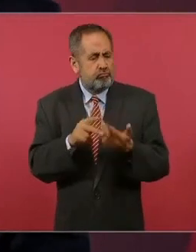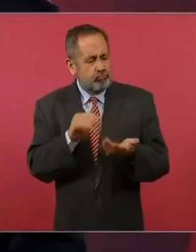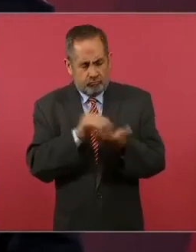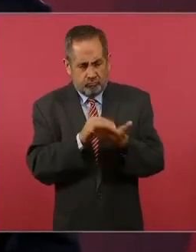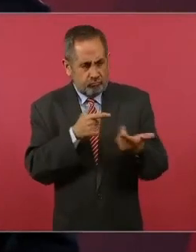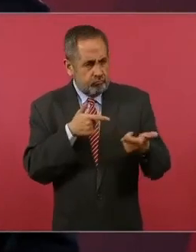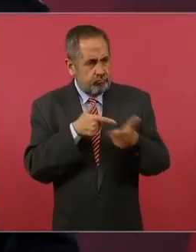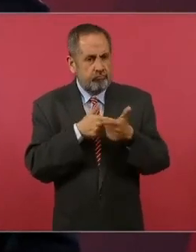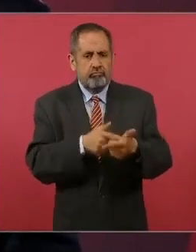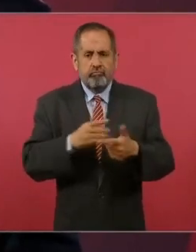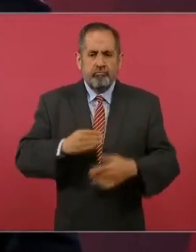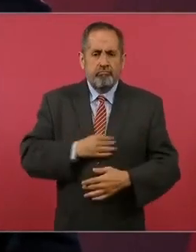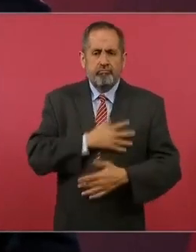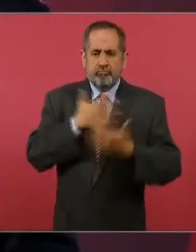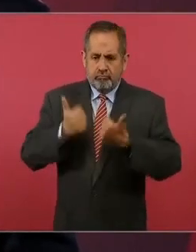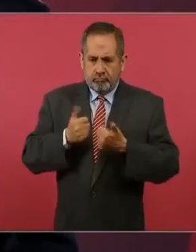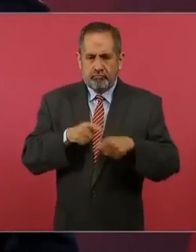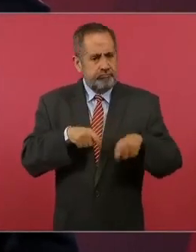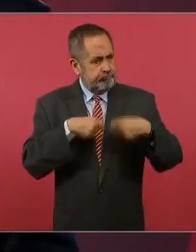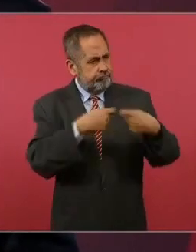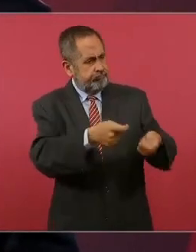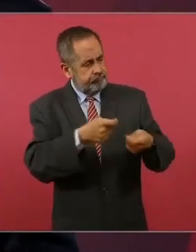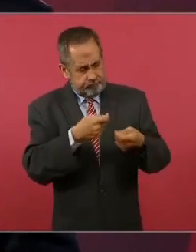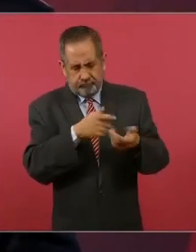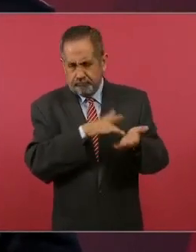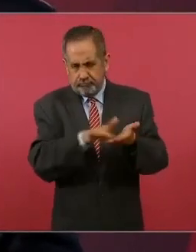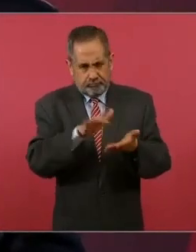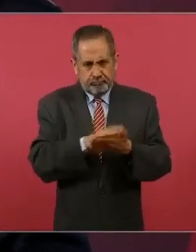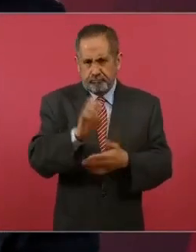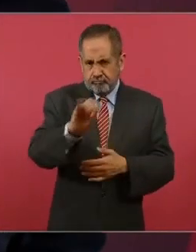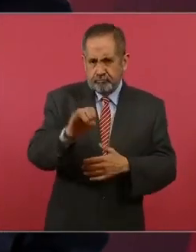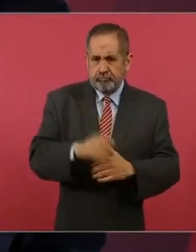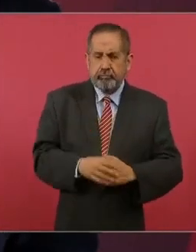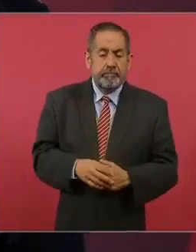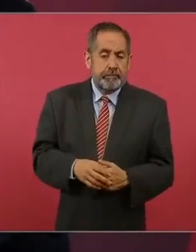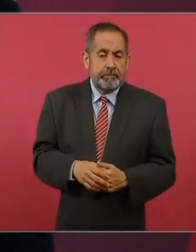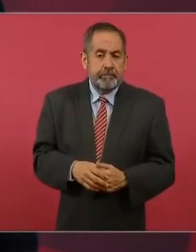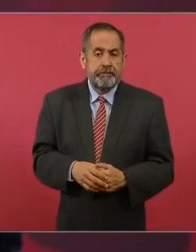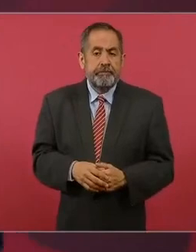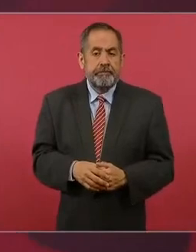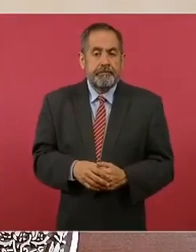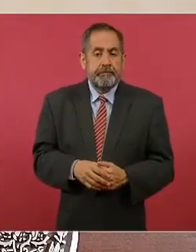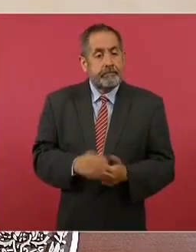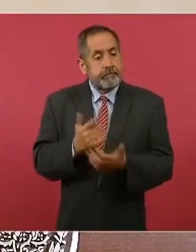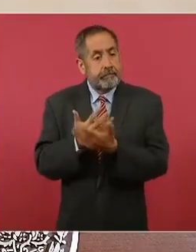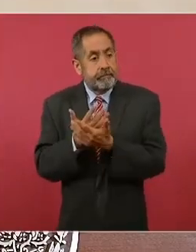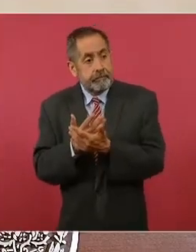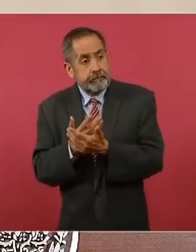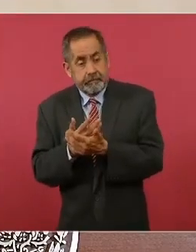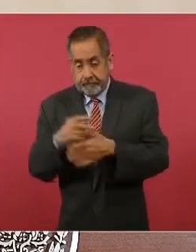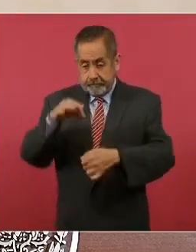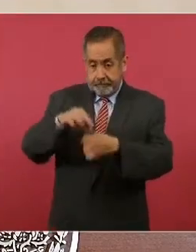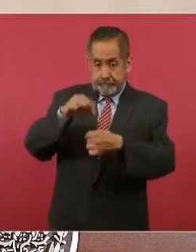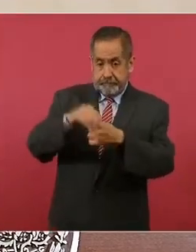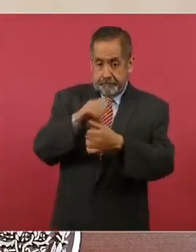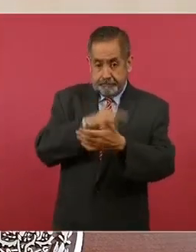bienestar. Estábamos esperando que pasaran las